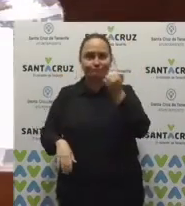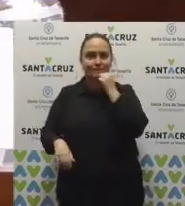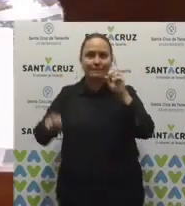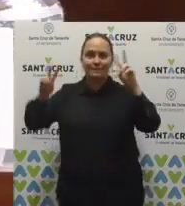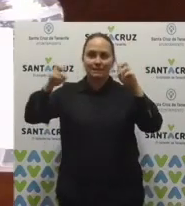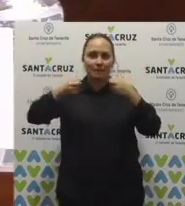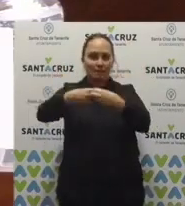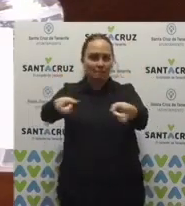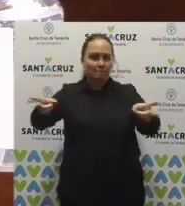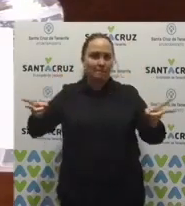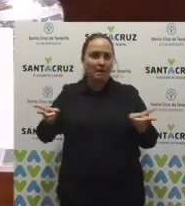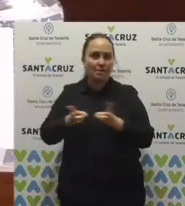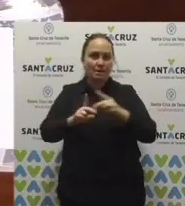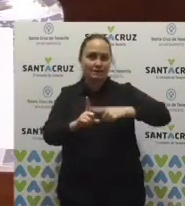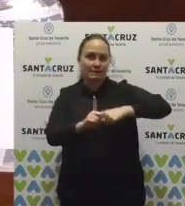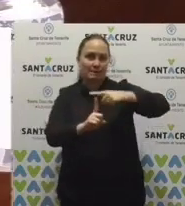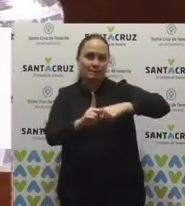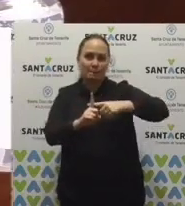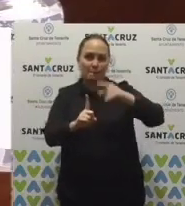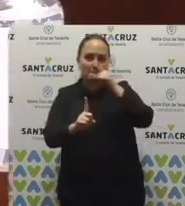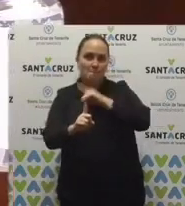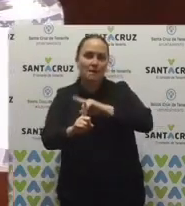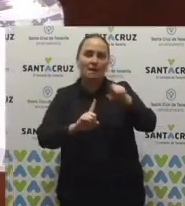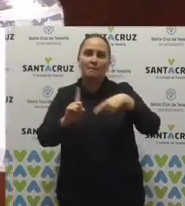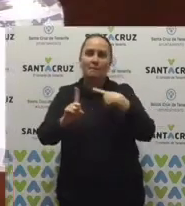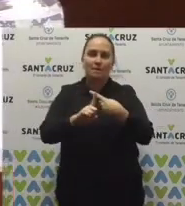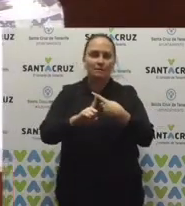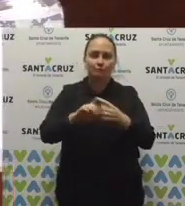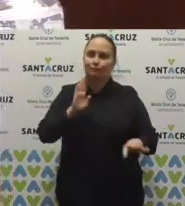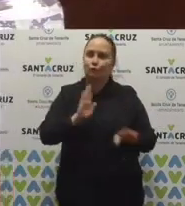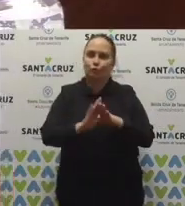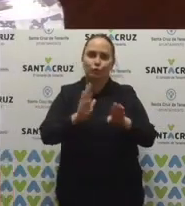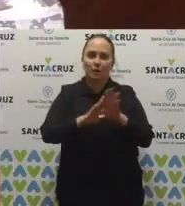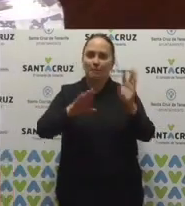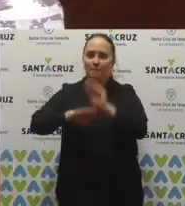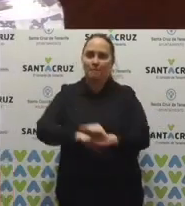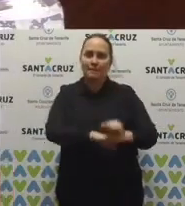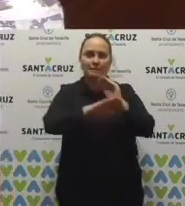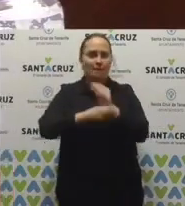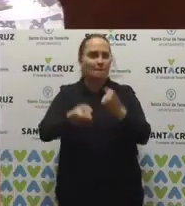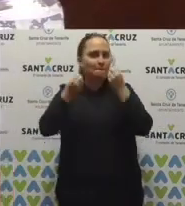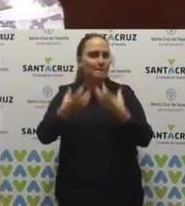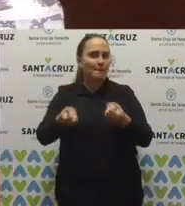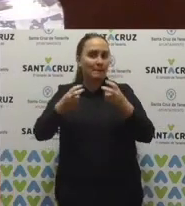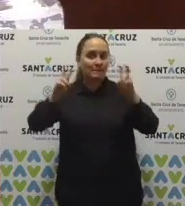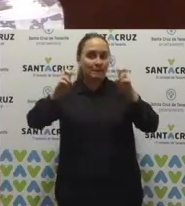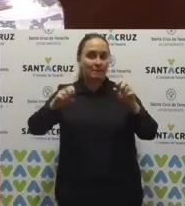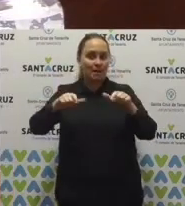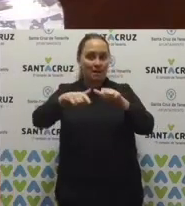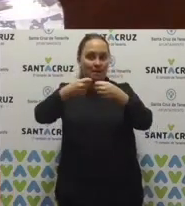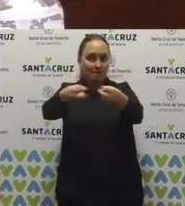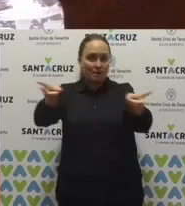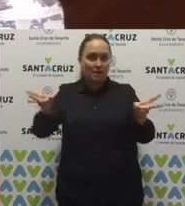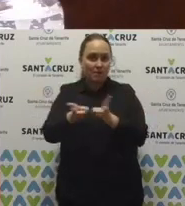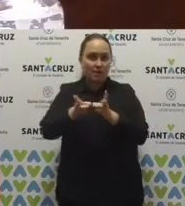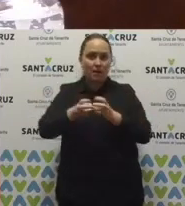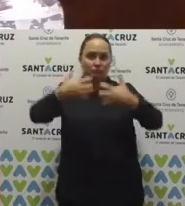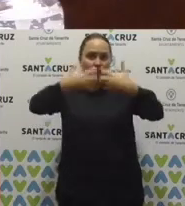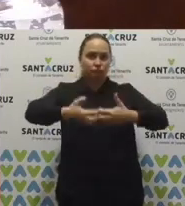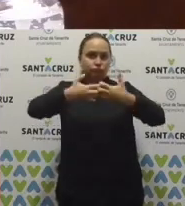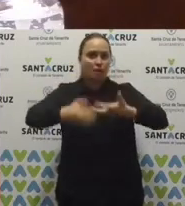por la contaminación derivada del mal mantenimiento de las calderas y algunas cuestiones más